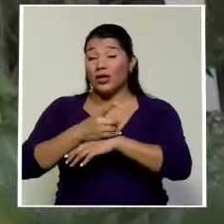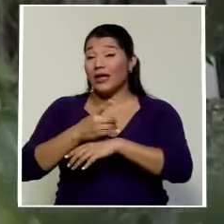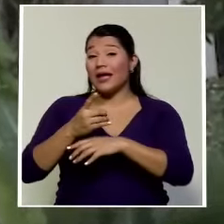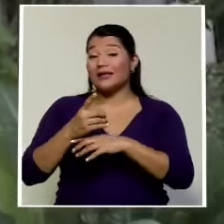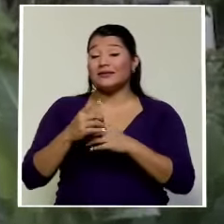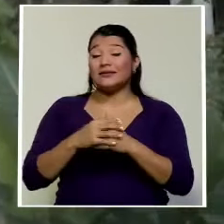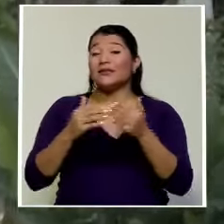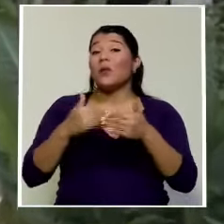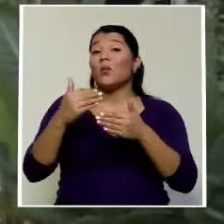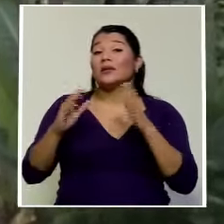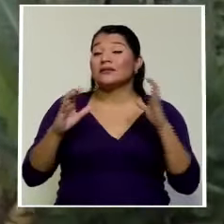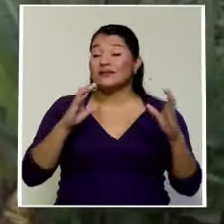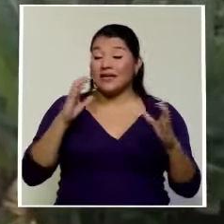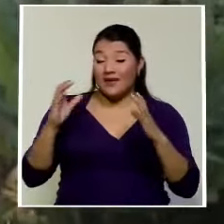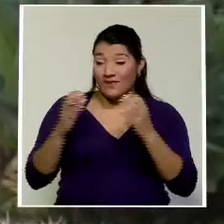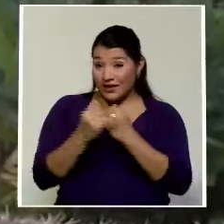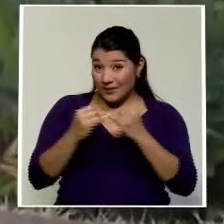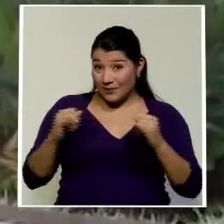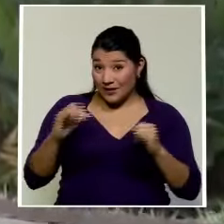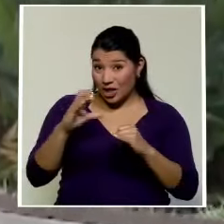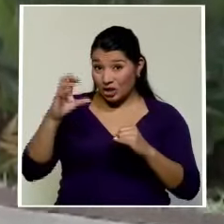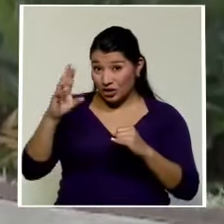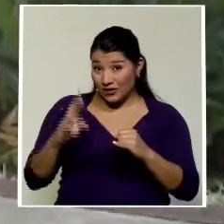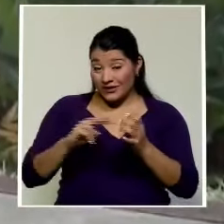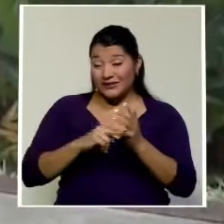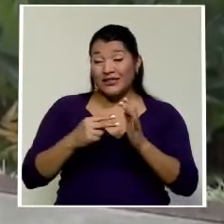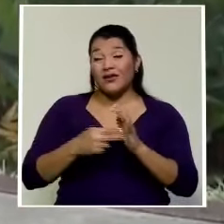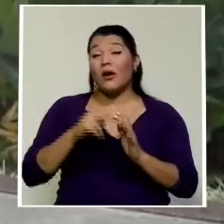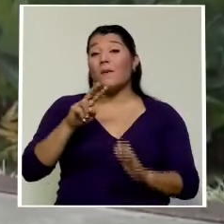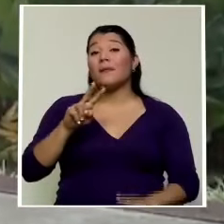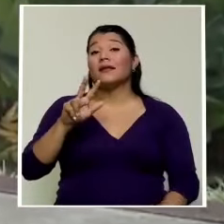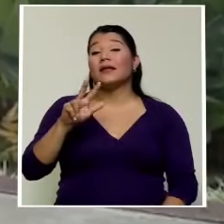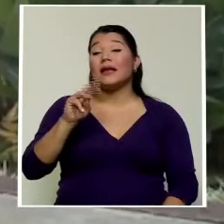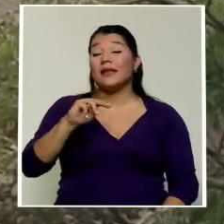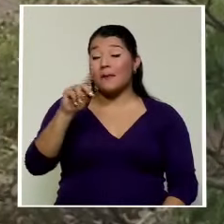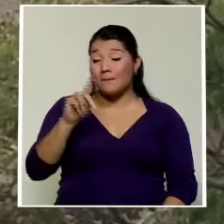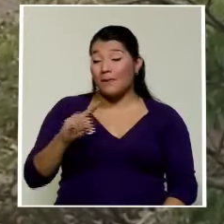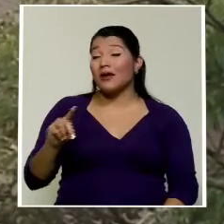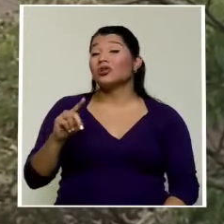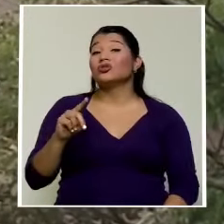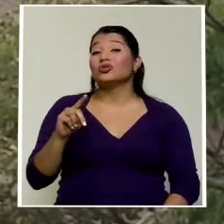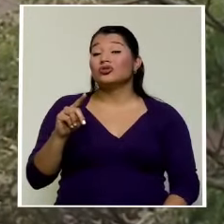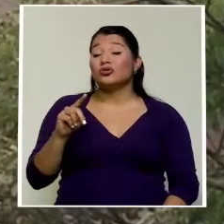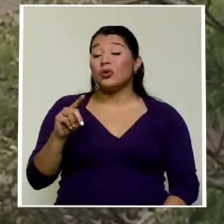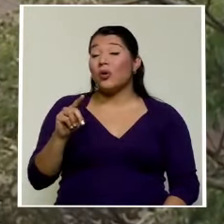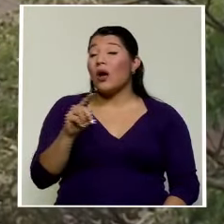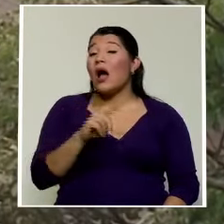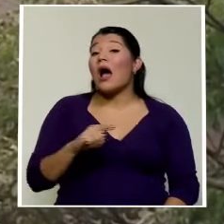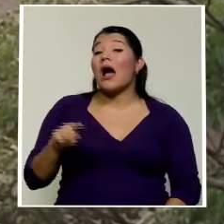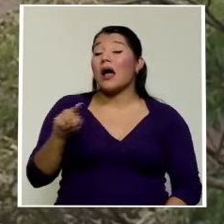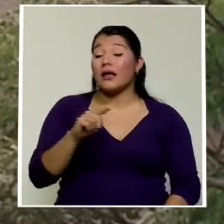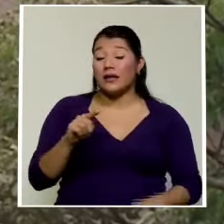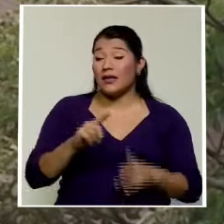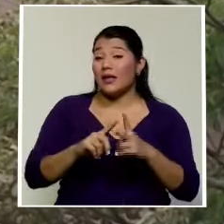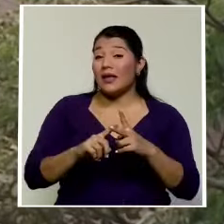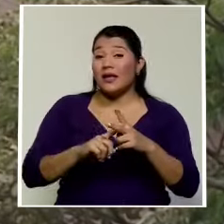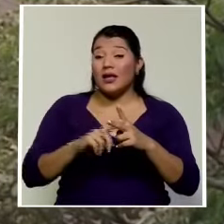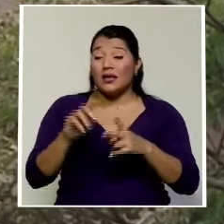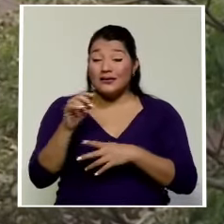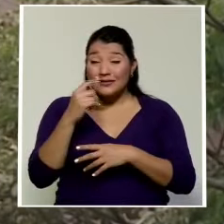elección, es decir, el 23 de marzo, las erogaciones en que incurran las agrupaciones partidarias se computarán como gastos